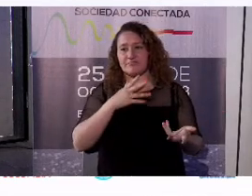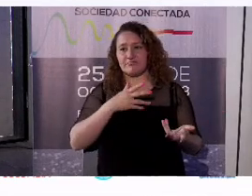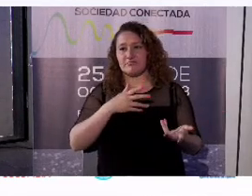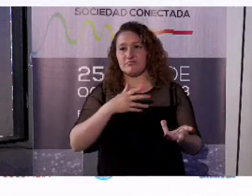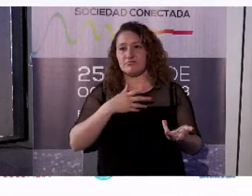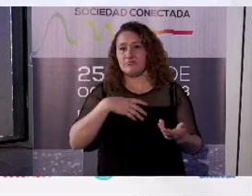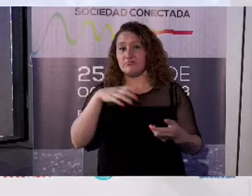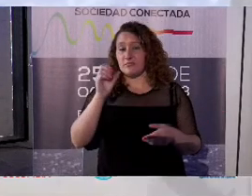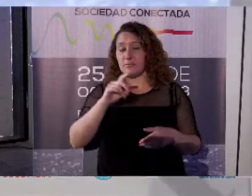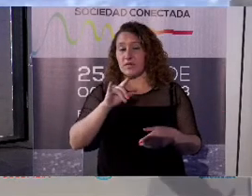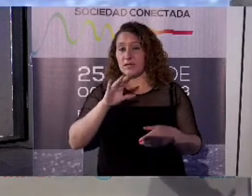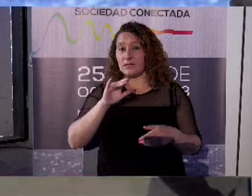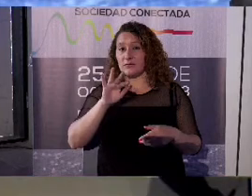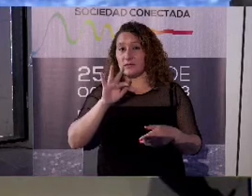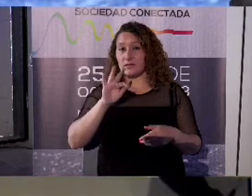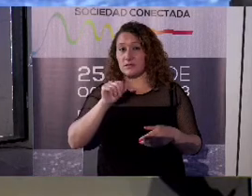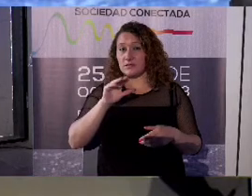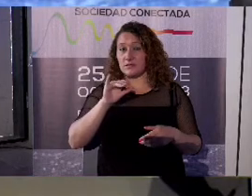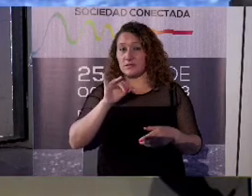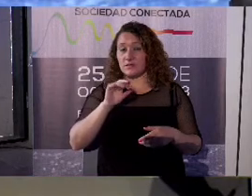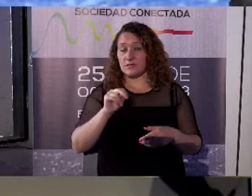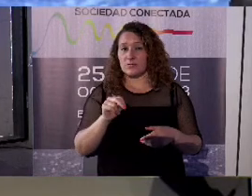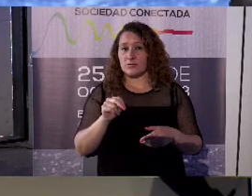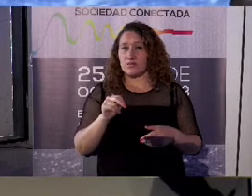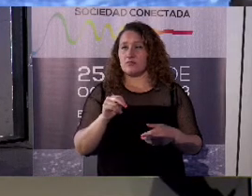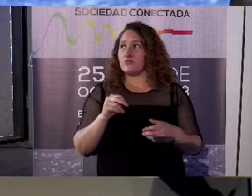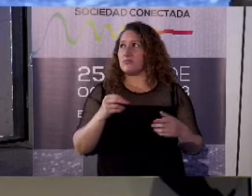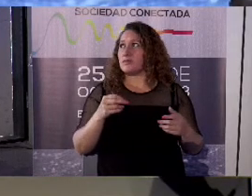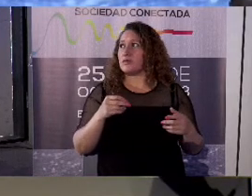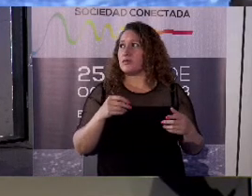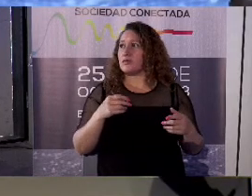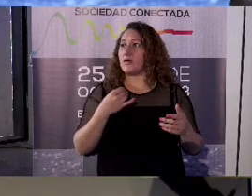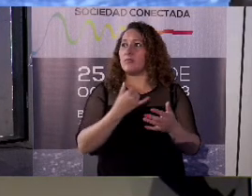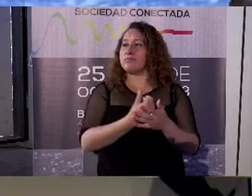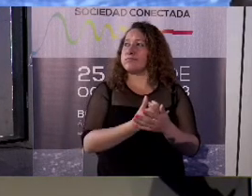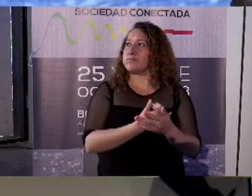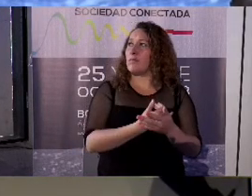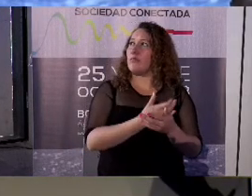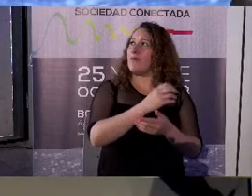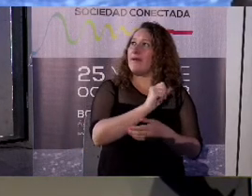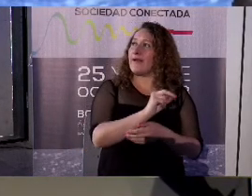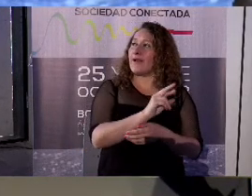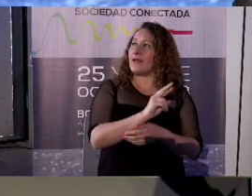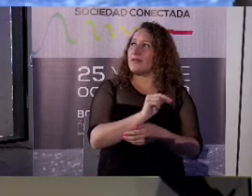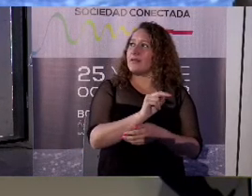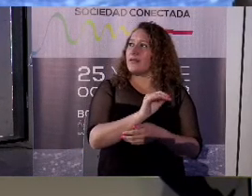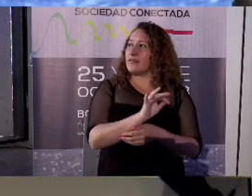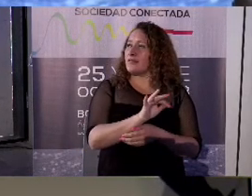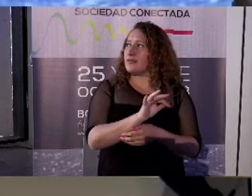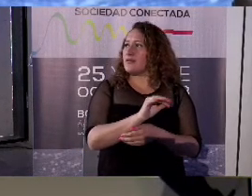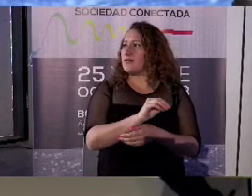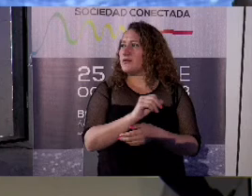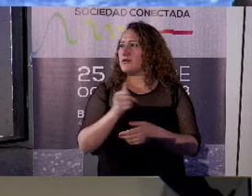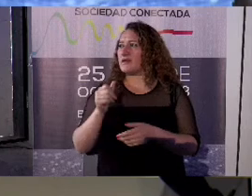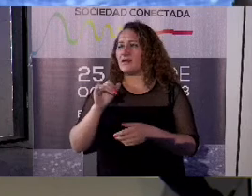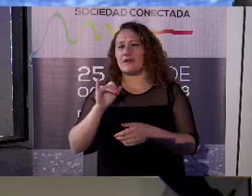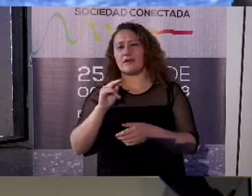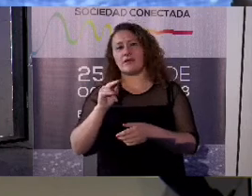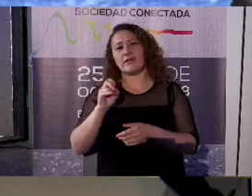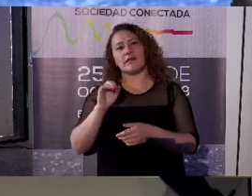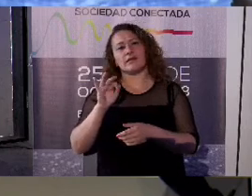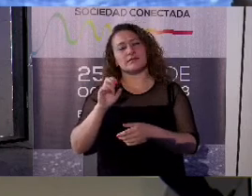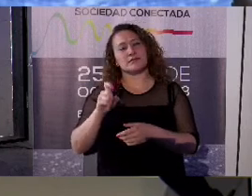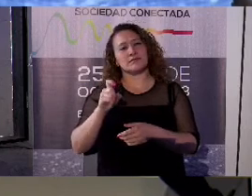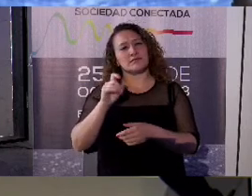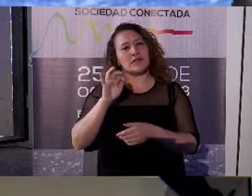que queda de la fusión entre entre arnet Y cómo se llama y Nextel